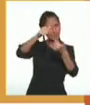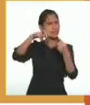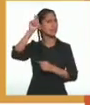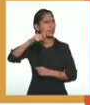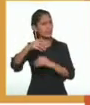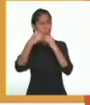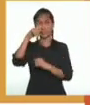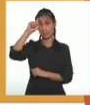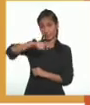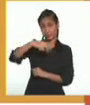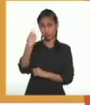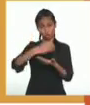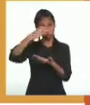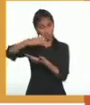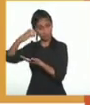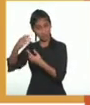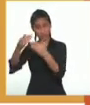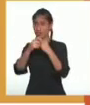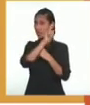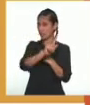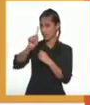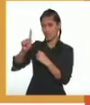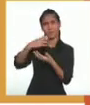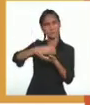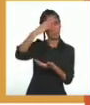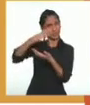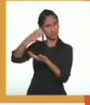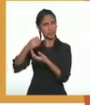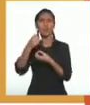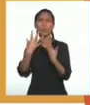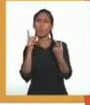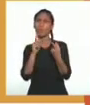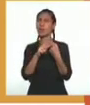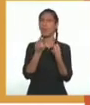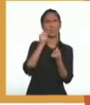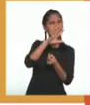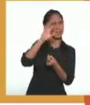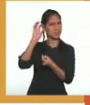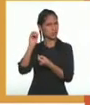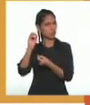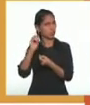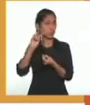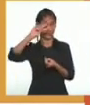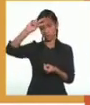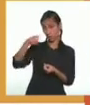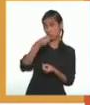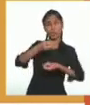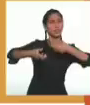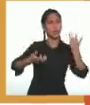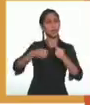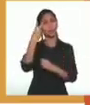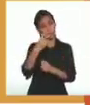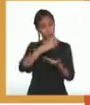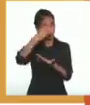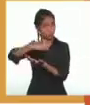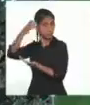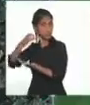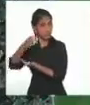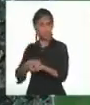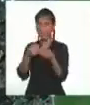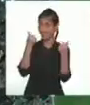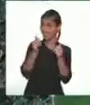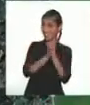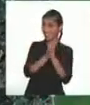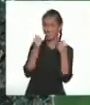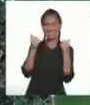Si cada taza tiene 250 gramos de harina, para tener 500 sería el doble, o sea, 2 tazas.